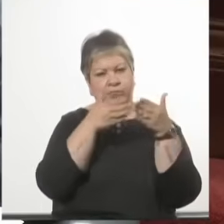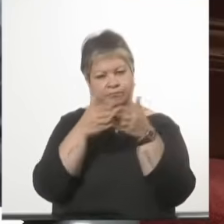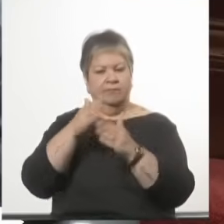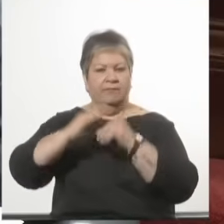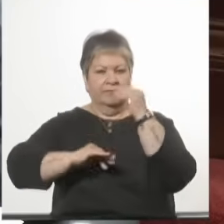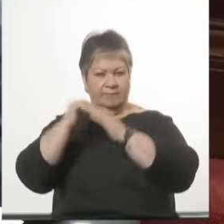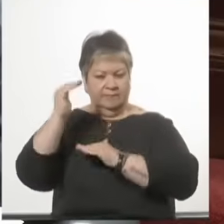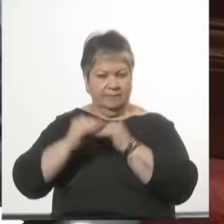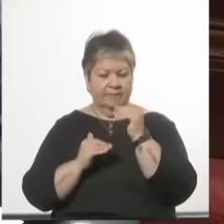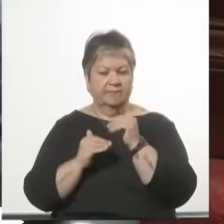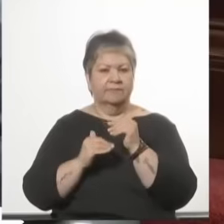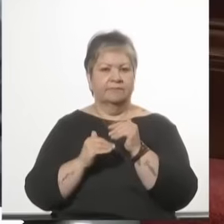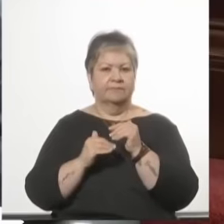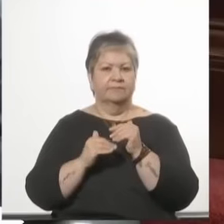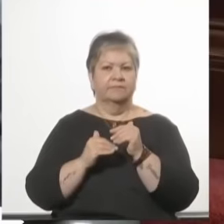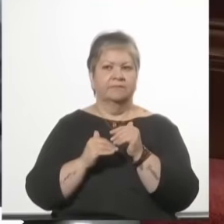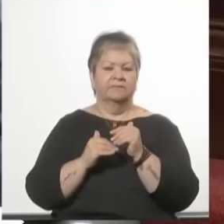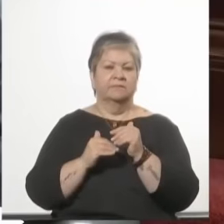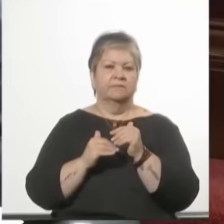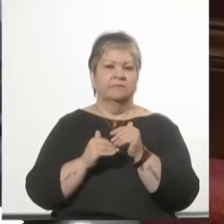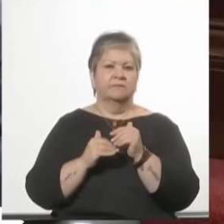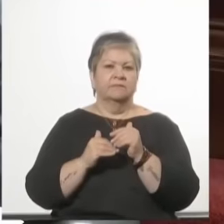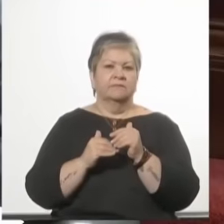lo suficientemente